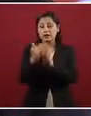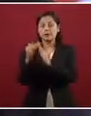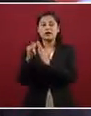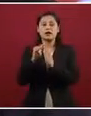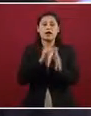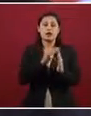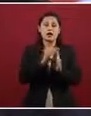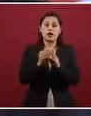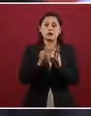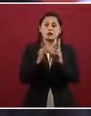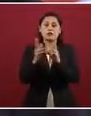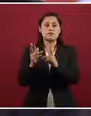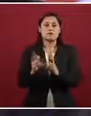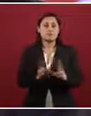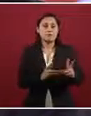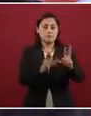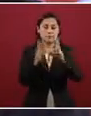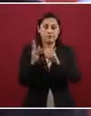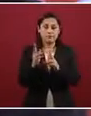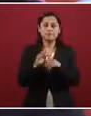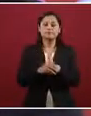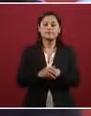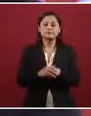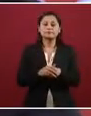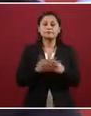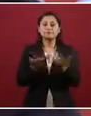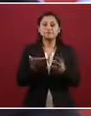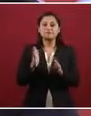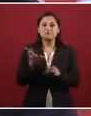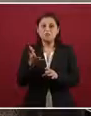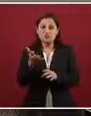viviendas. Sobre esas 200,000 viviendas estamos hablando del